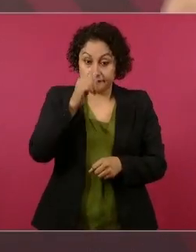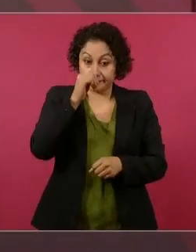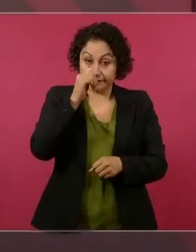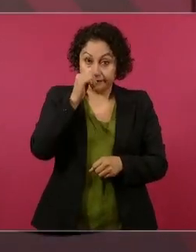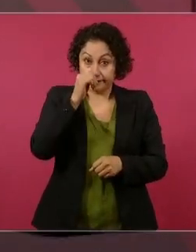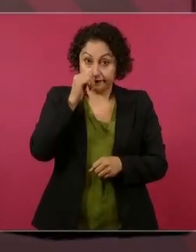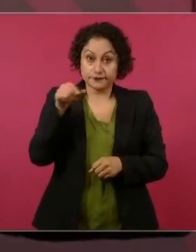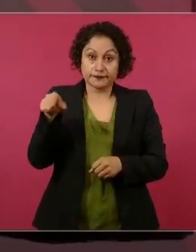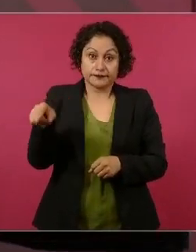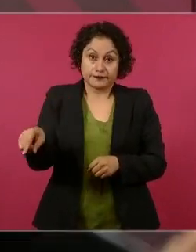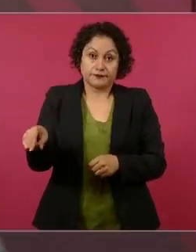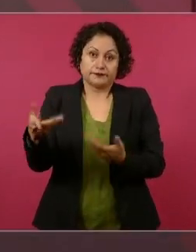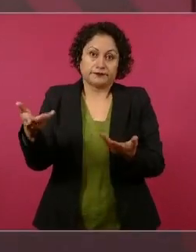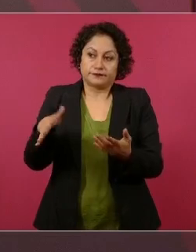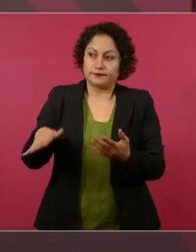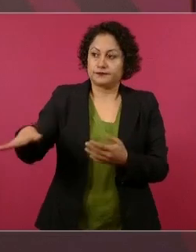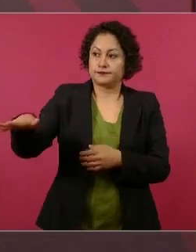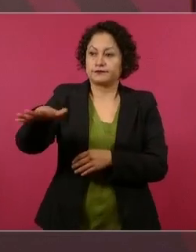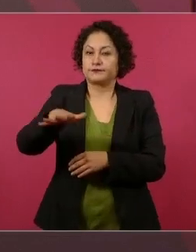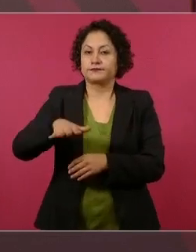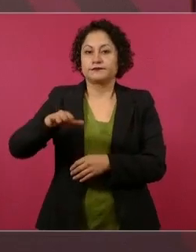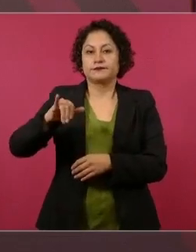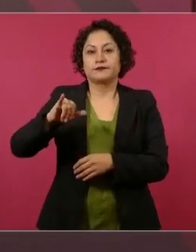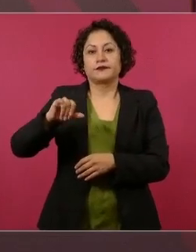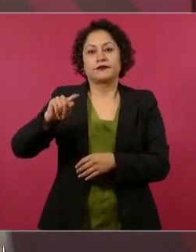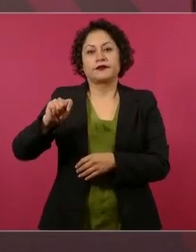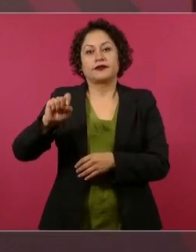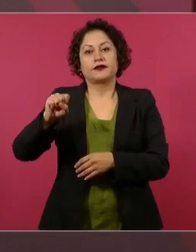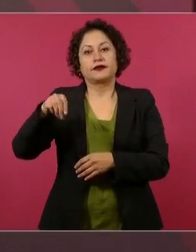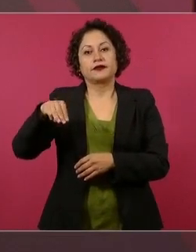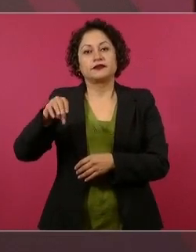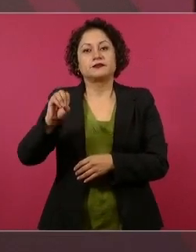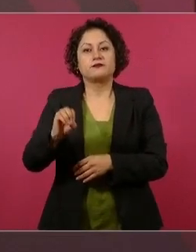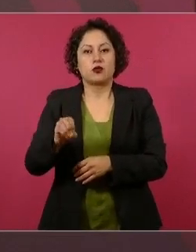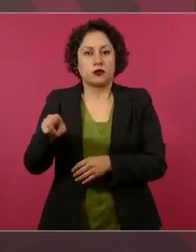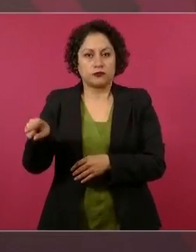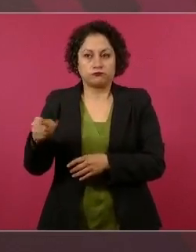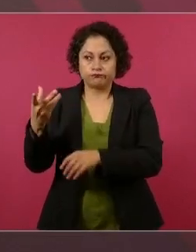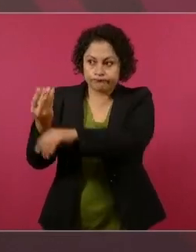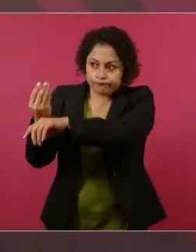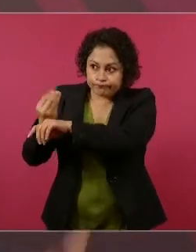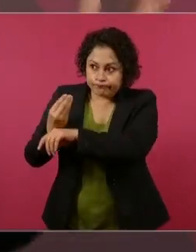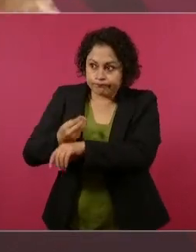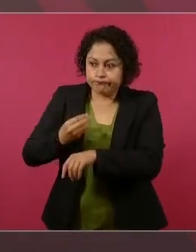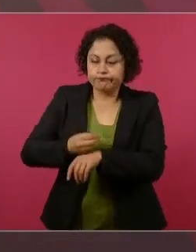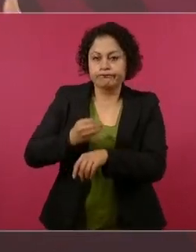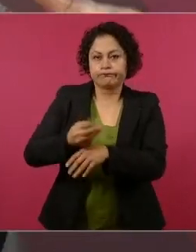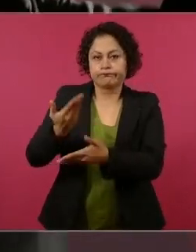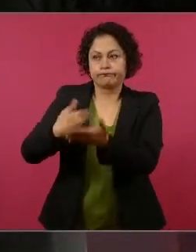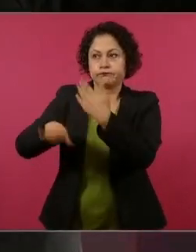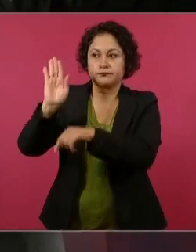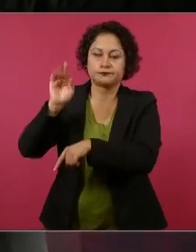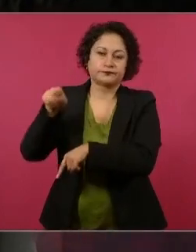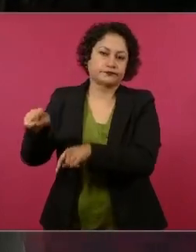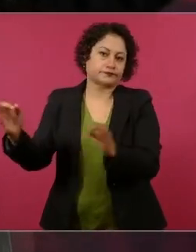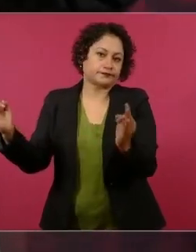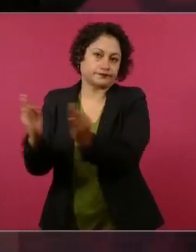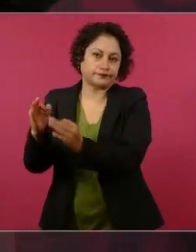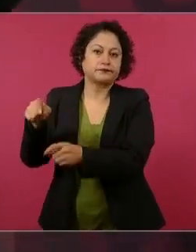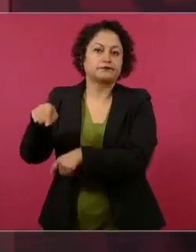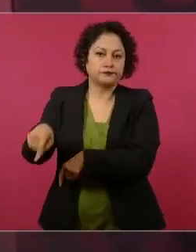todo el desarrollo del istmo que tiene que ver con el sur de Veracruz, también el norte de